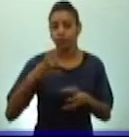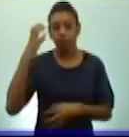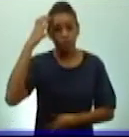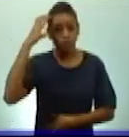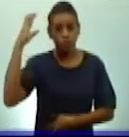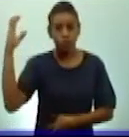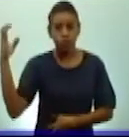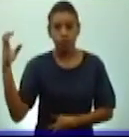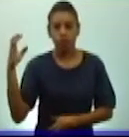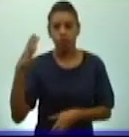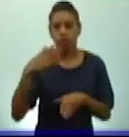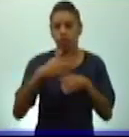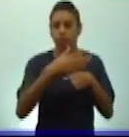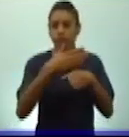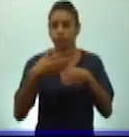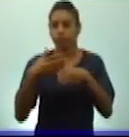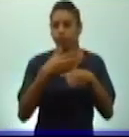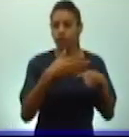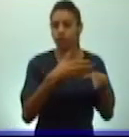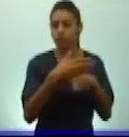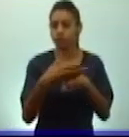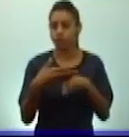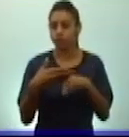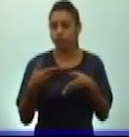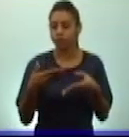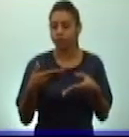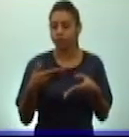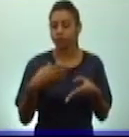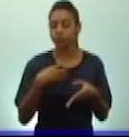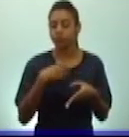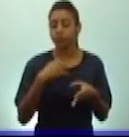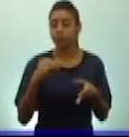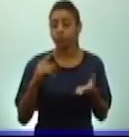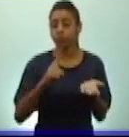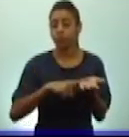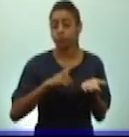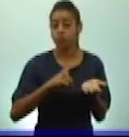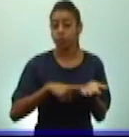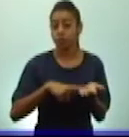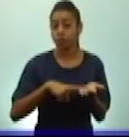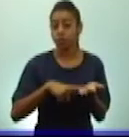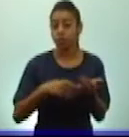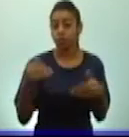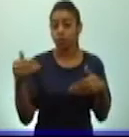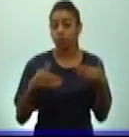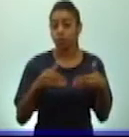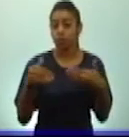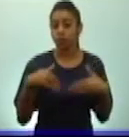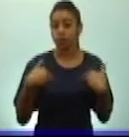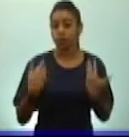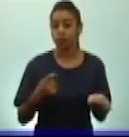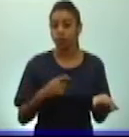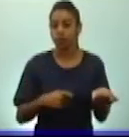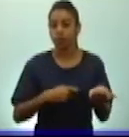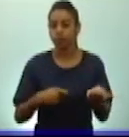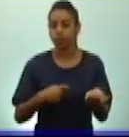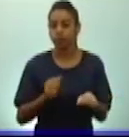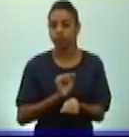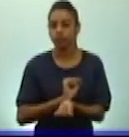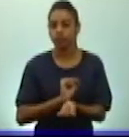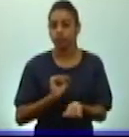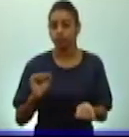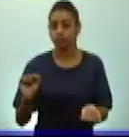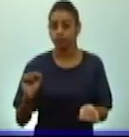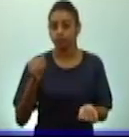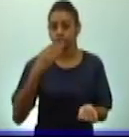era heterogénea. Todos los que eran miembros de ese gobierno participaron en la lucha contra la dictadura,